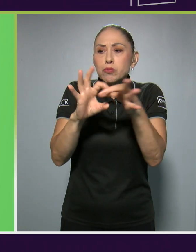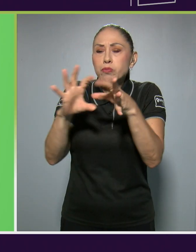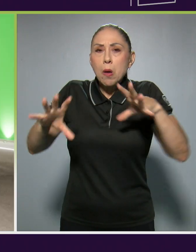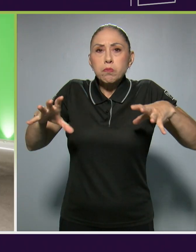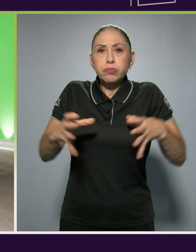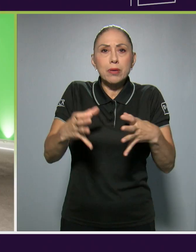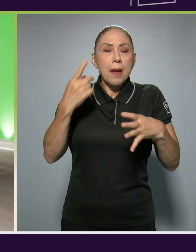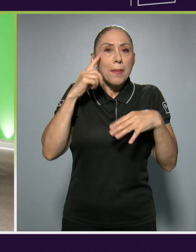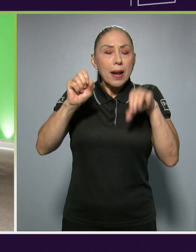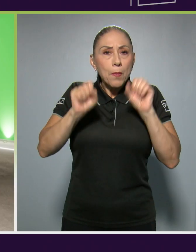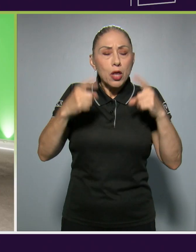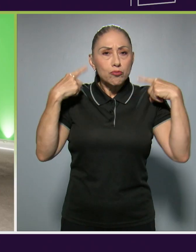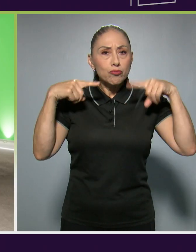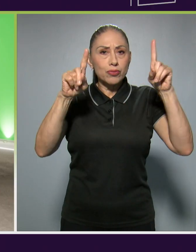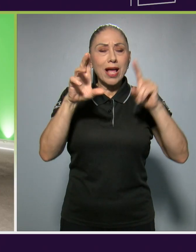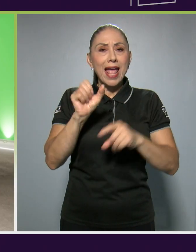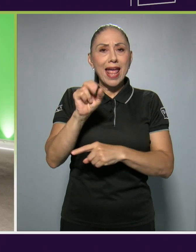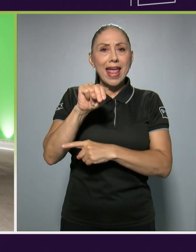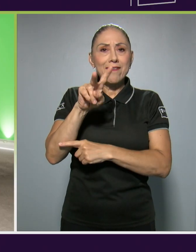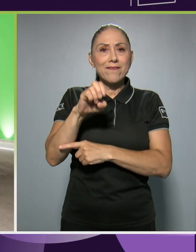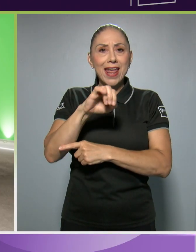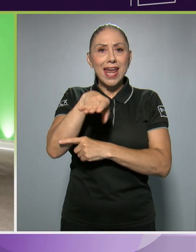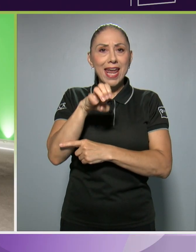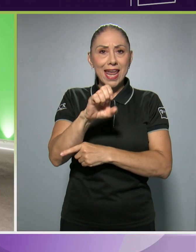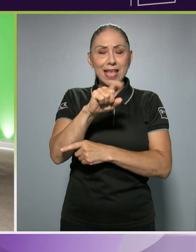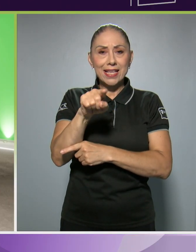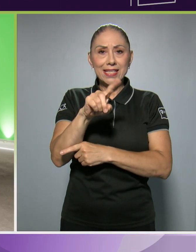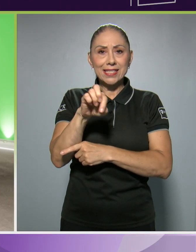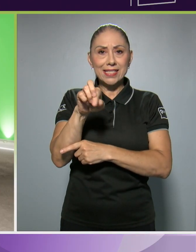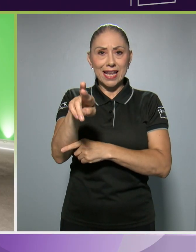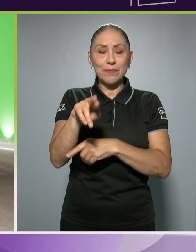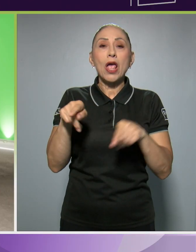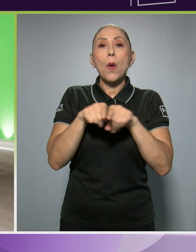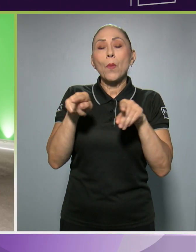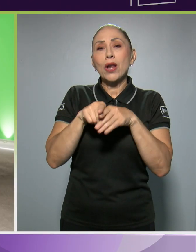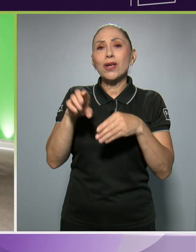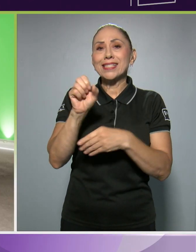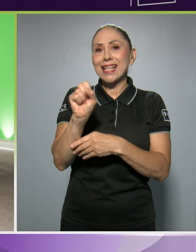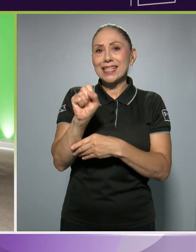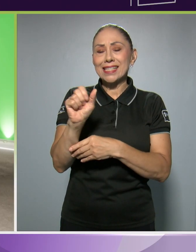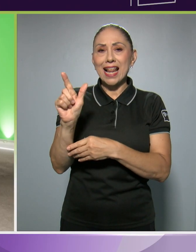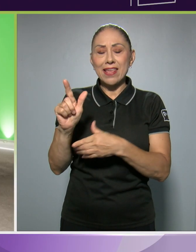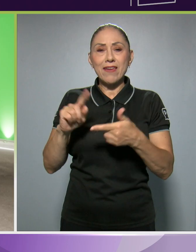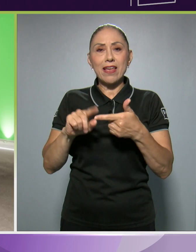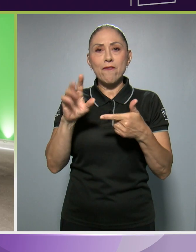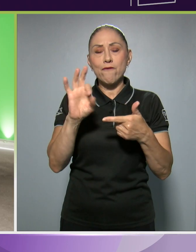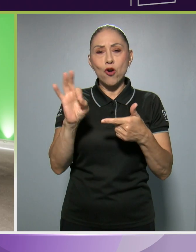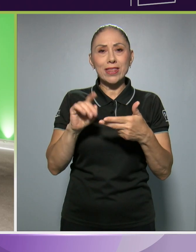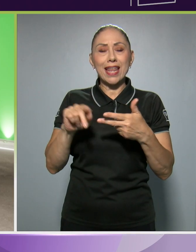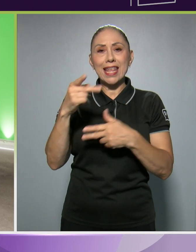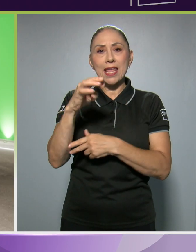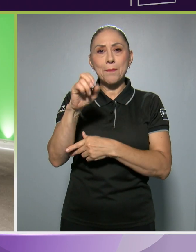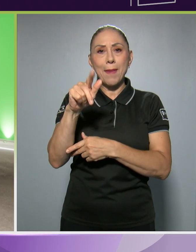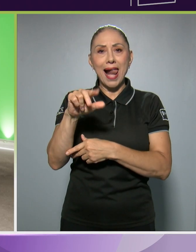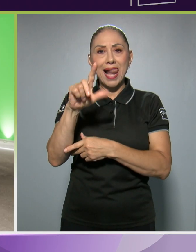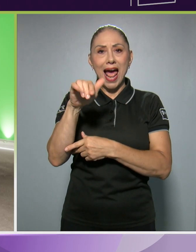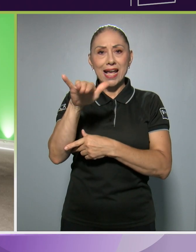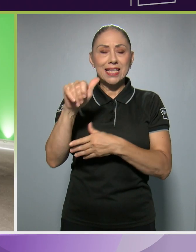una realidad? Bueno, se unieron Estancia Senior Living, Fortec, Himalaya y también la